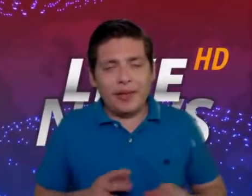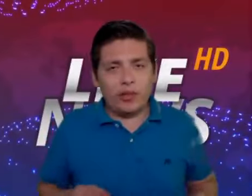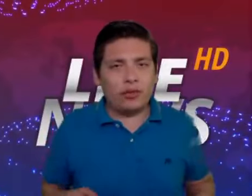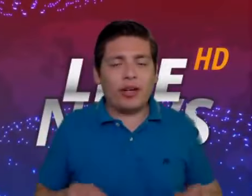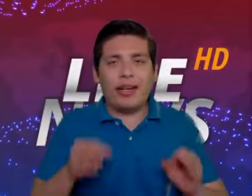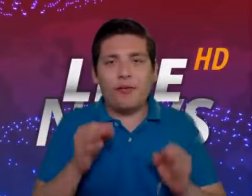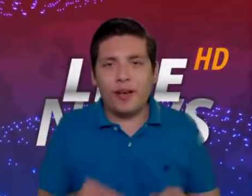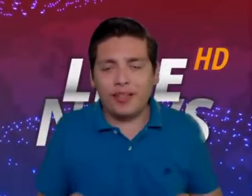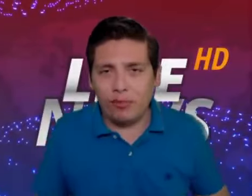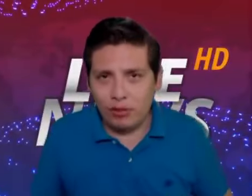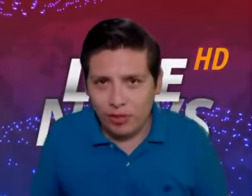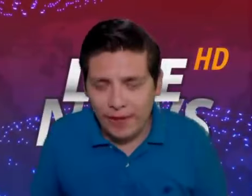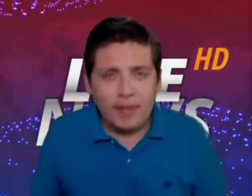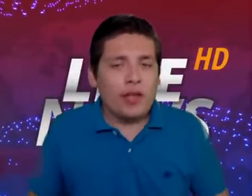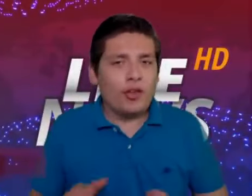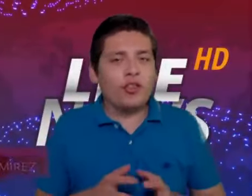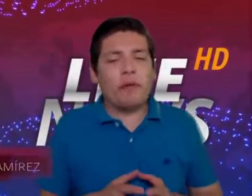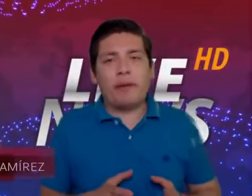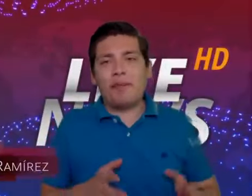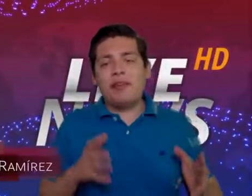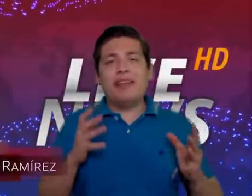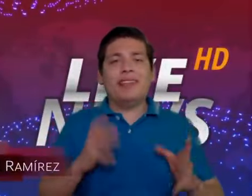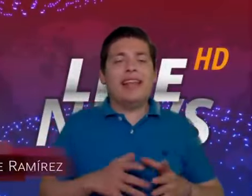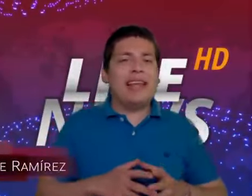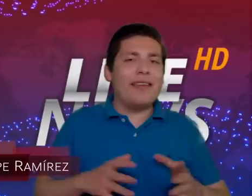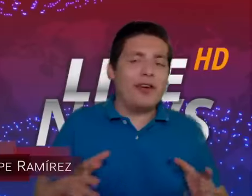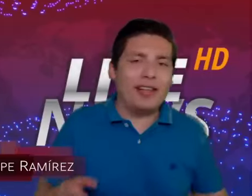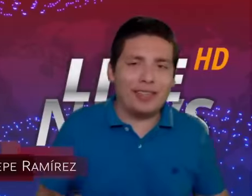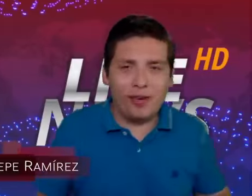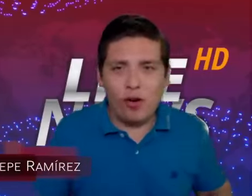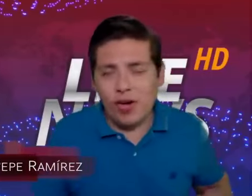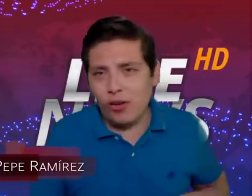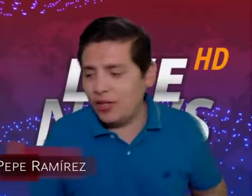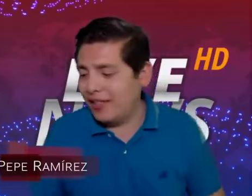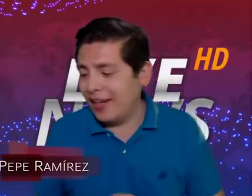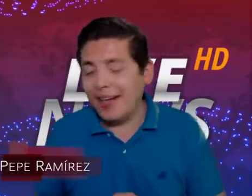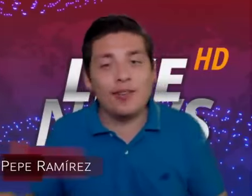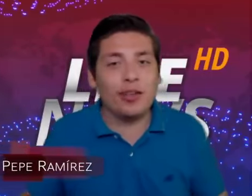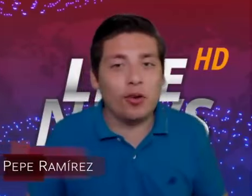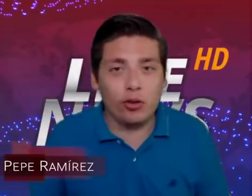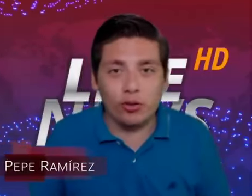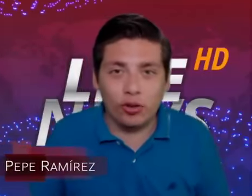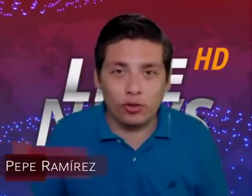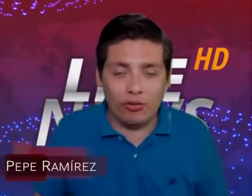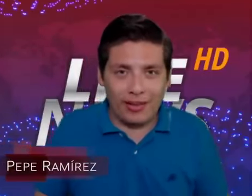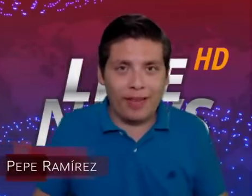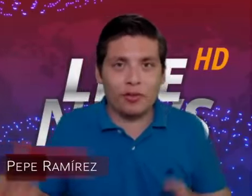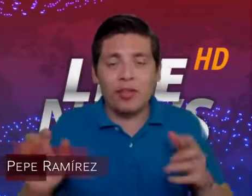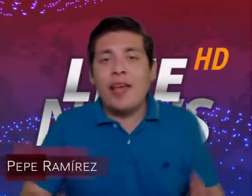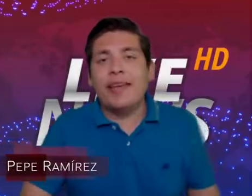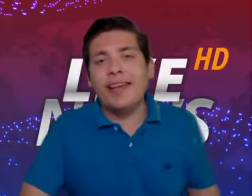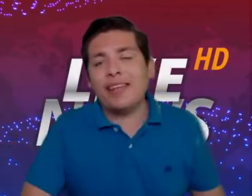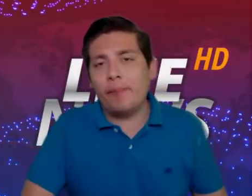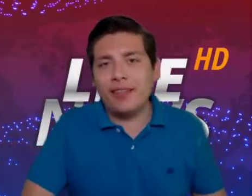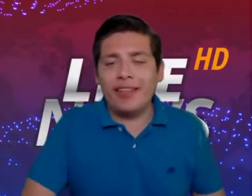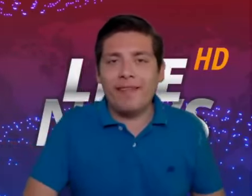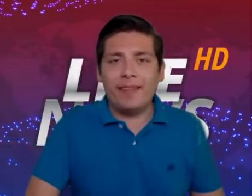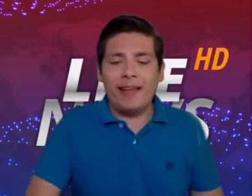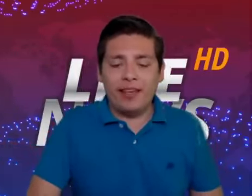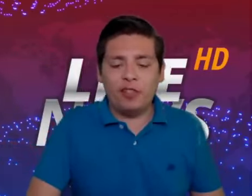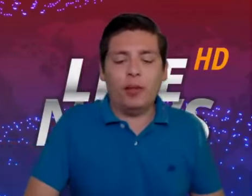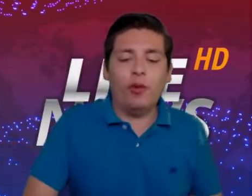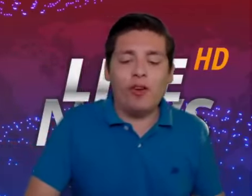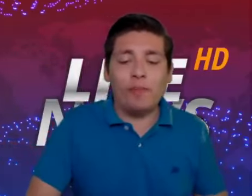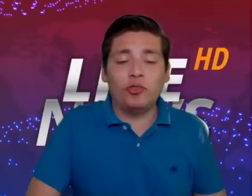tal amigos? Bienvenidos a su canal Fuerza 4T. Yo soy Pepe Ramírez y el día de hoy les traigo una noticia que nos dejó con los ojos cuadrados. Y es que el